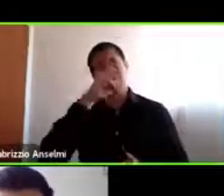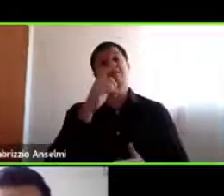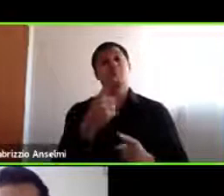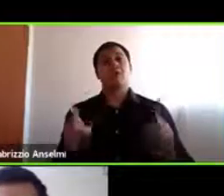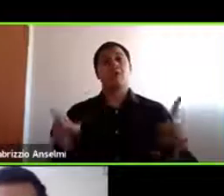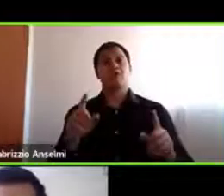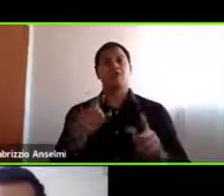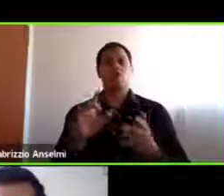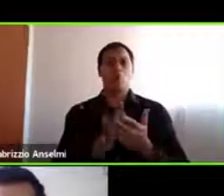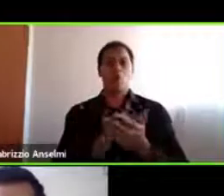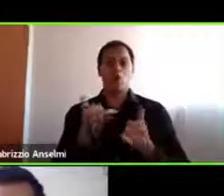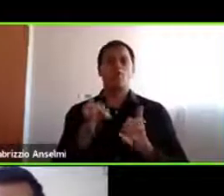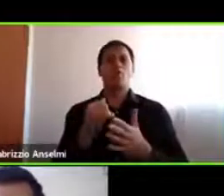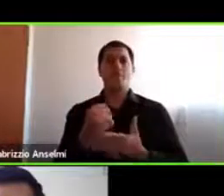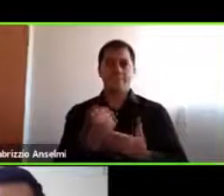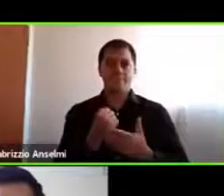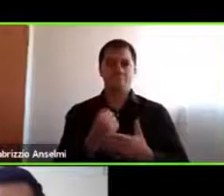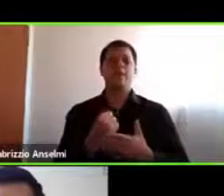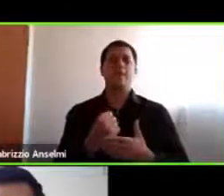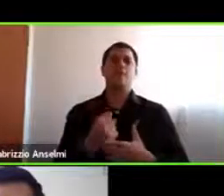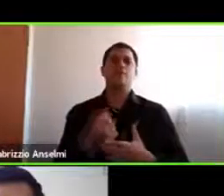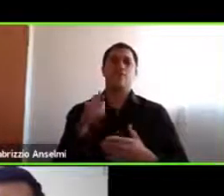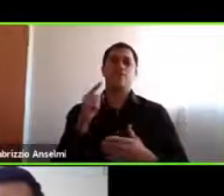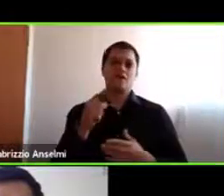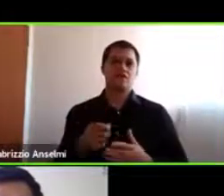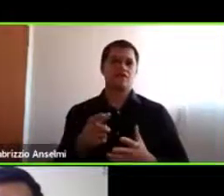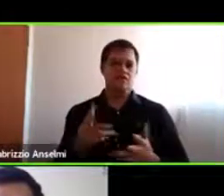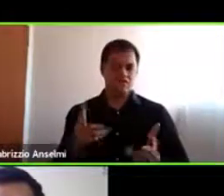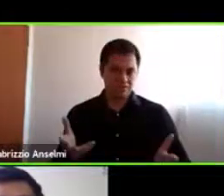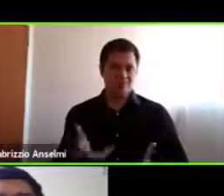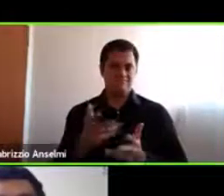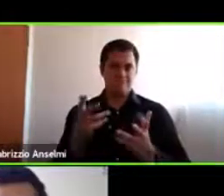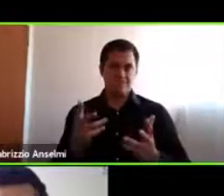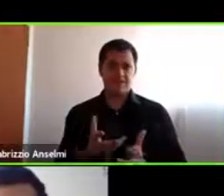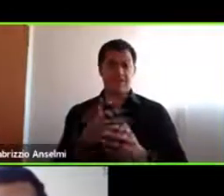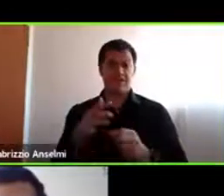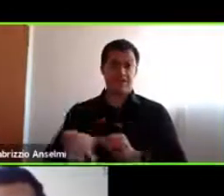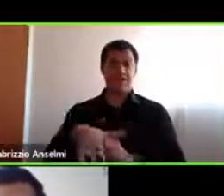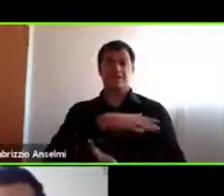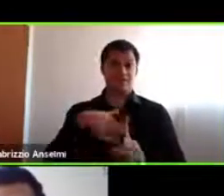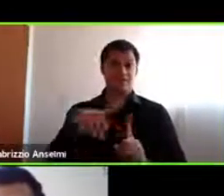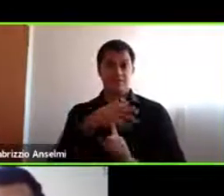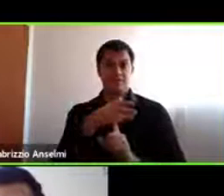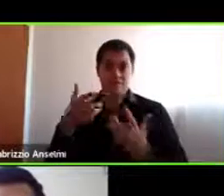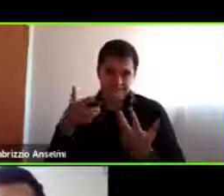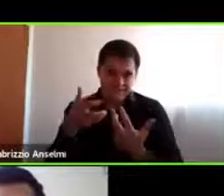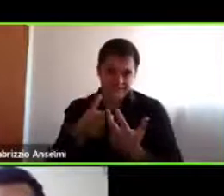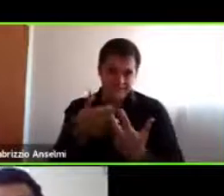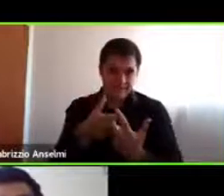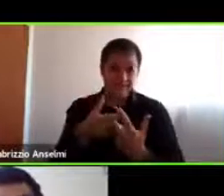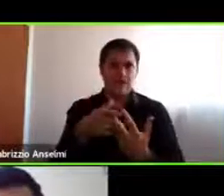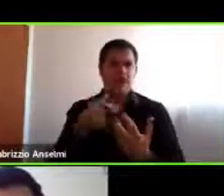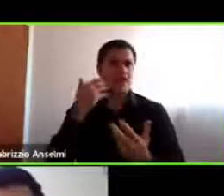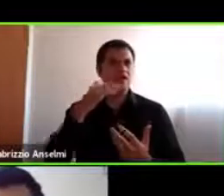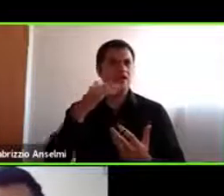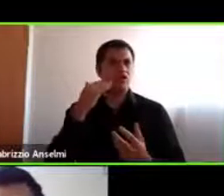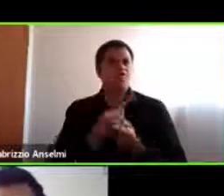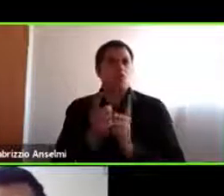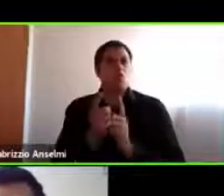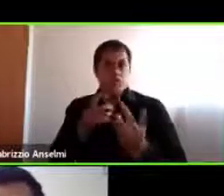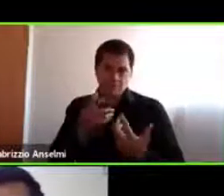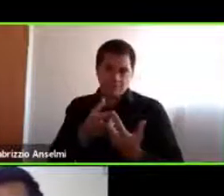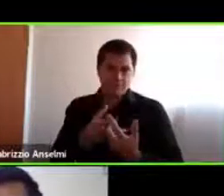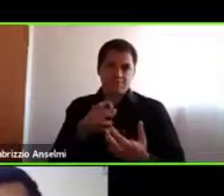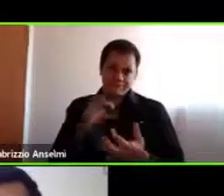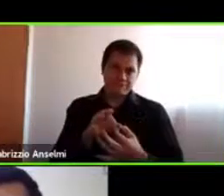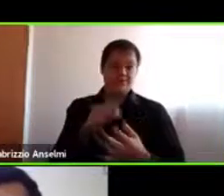game entonces a la base tiene ese algoritmo que posibilita entonces irse ajustando automáticamente al desempeño del niño de ahí entonces nunca